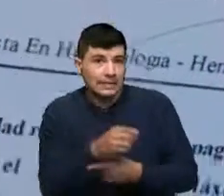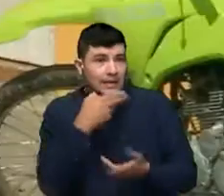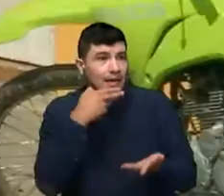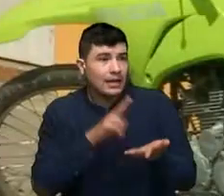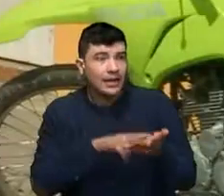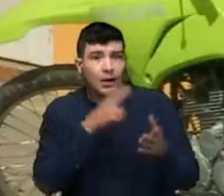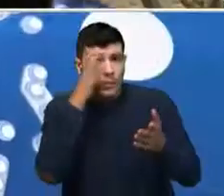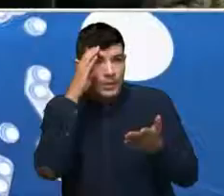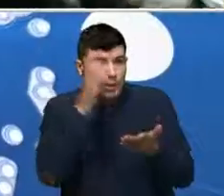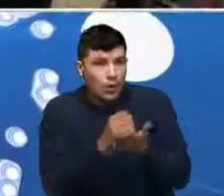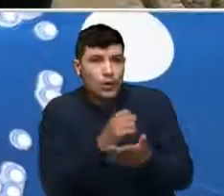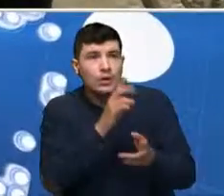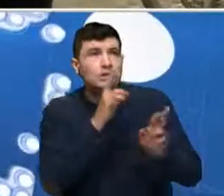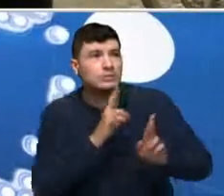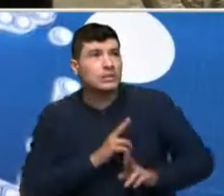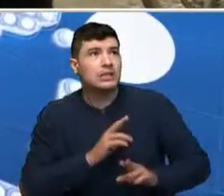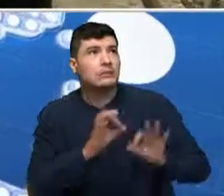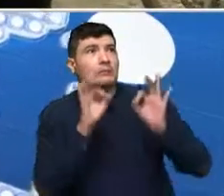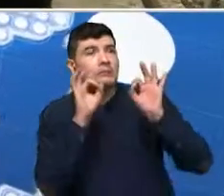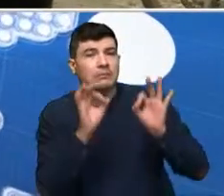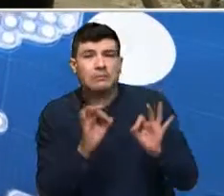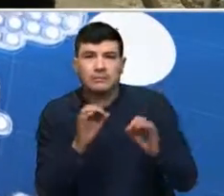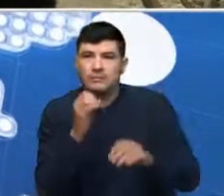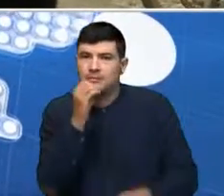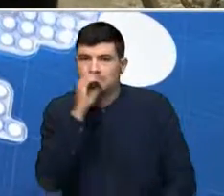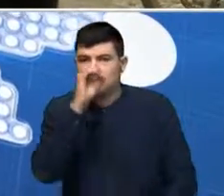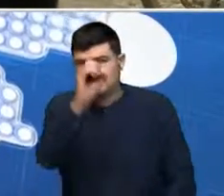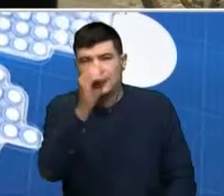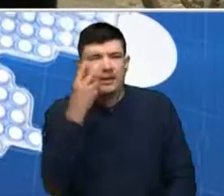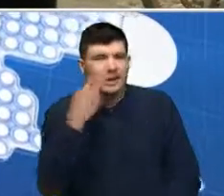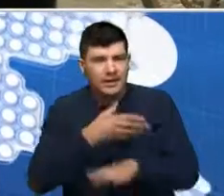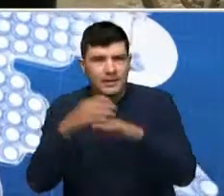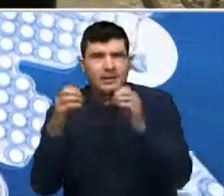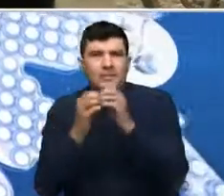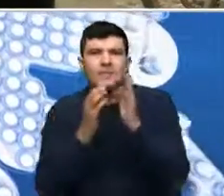este caso. De momento es toda la información. Continúen ustedes en estudio. Muy buenas tardes.